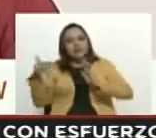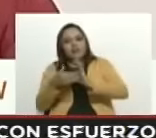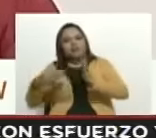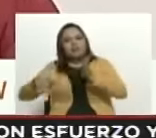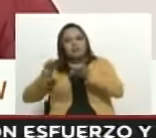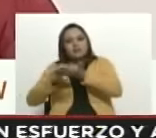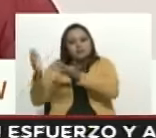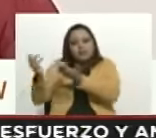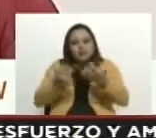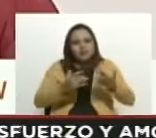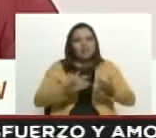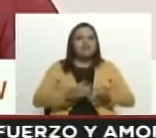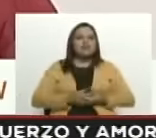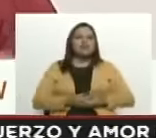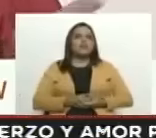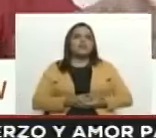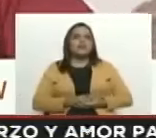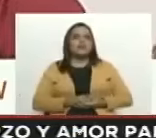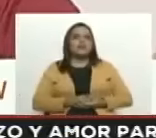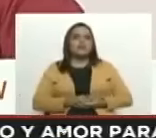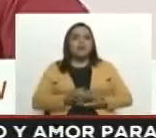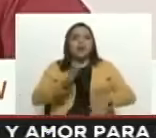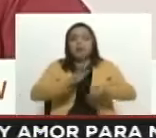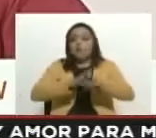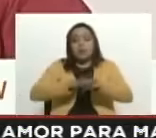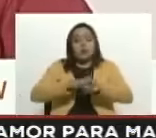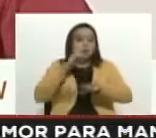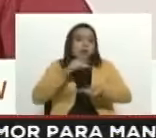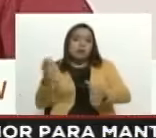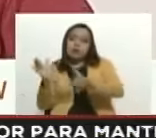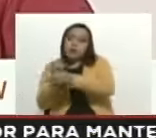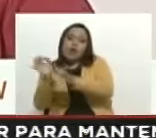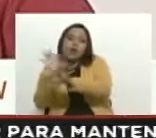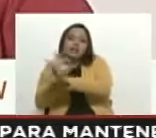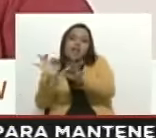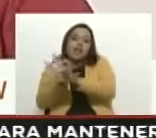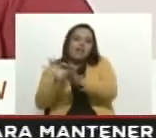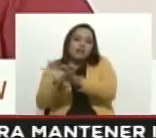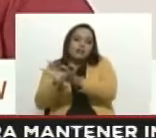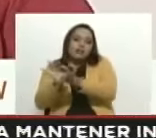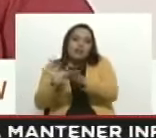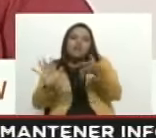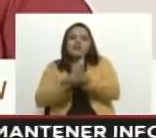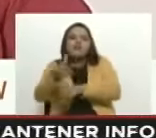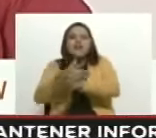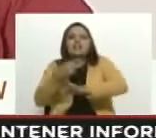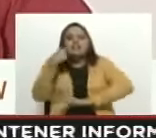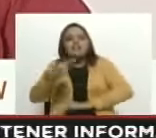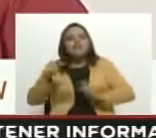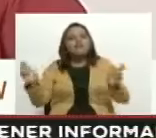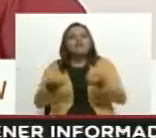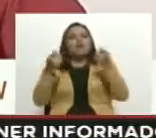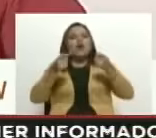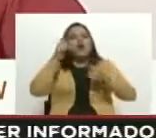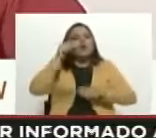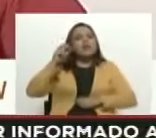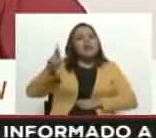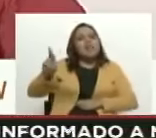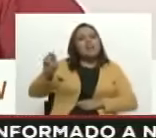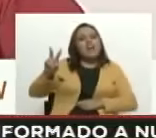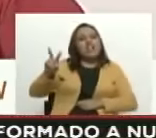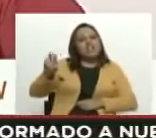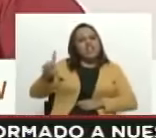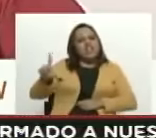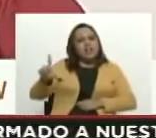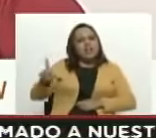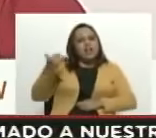encontraron afuera las condiciones que le vendió la gran campaña esa dirigida por Ravel. Fue Ravel el que dirigió